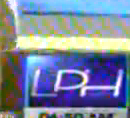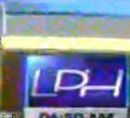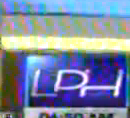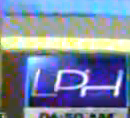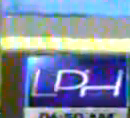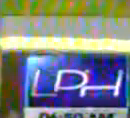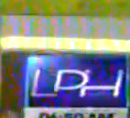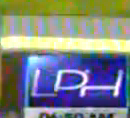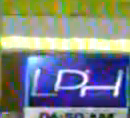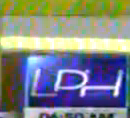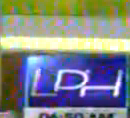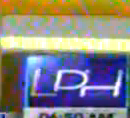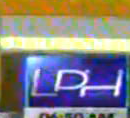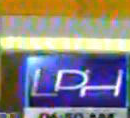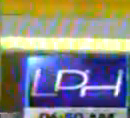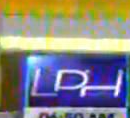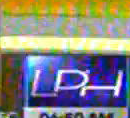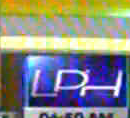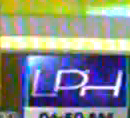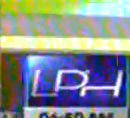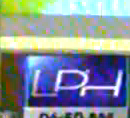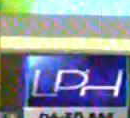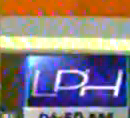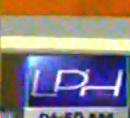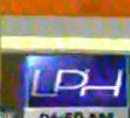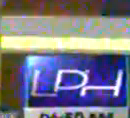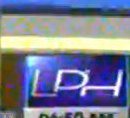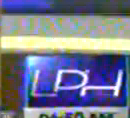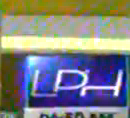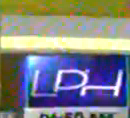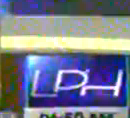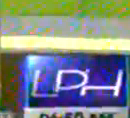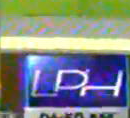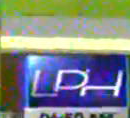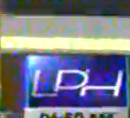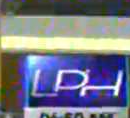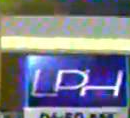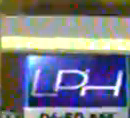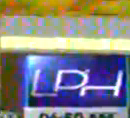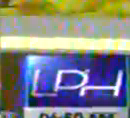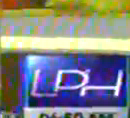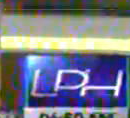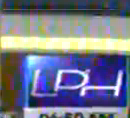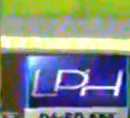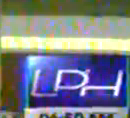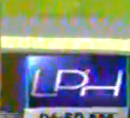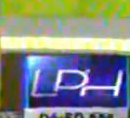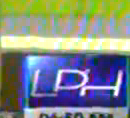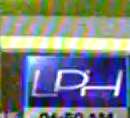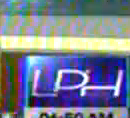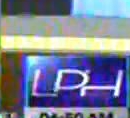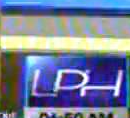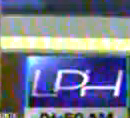patria, oye, tienen además un mínimo de presentación. No solo entregaron la firma chimba de madrugada, escondida, con un tipo que además